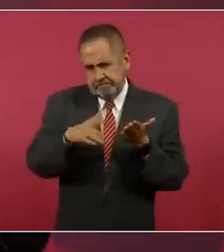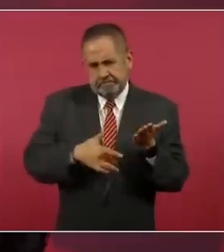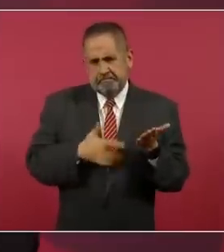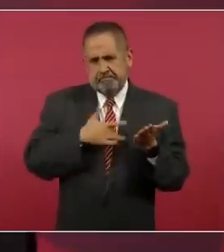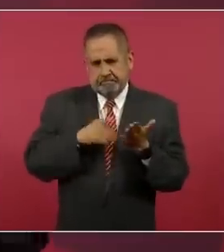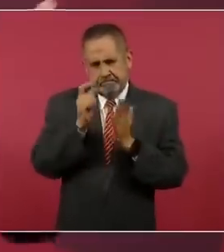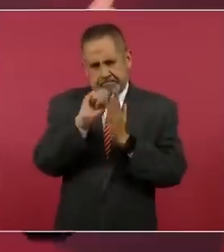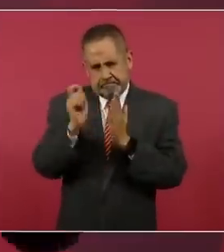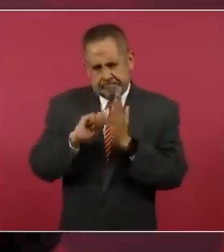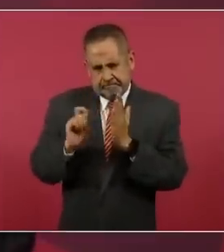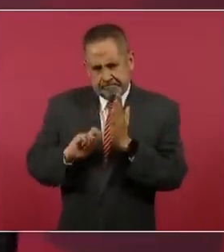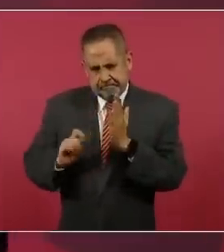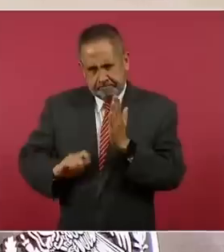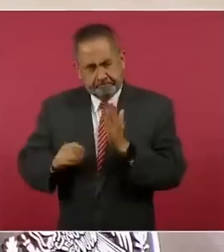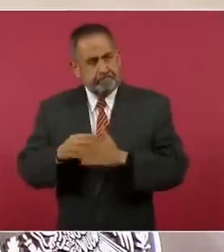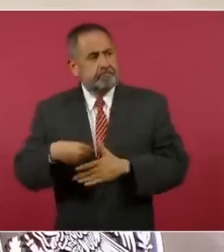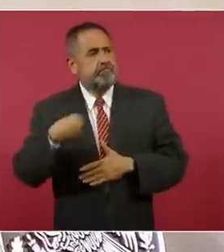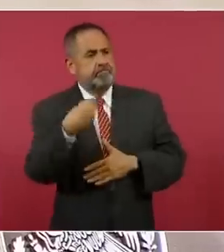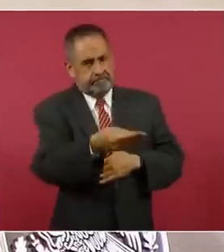se exprese,